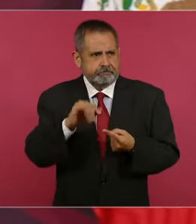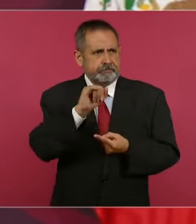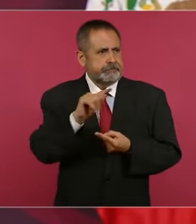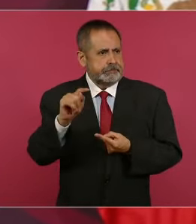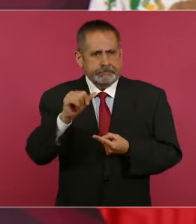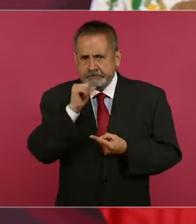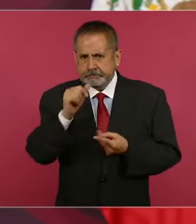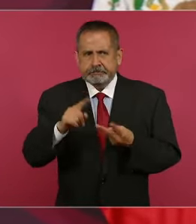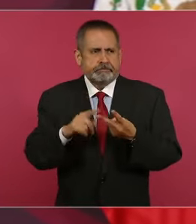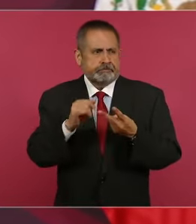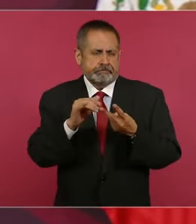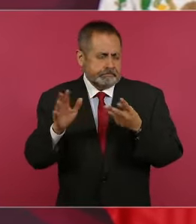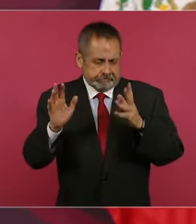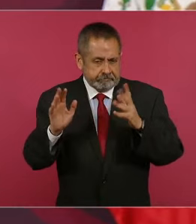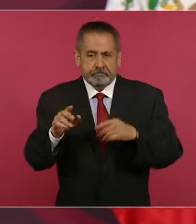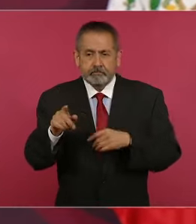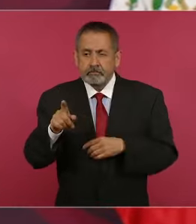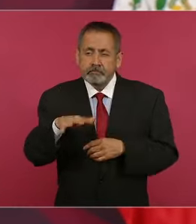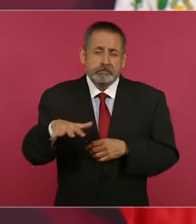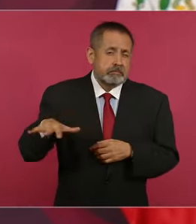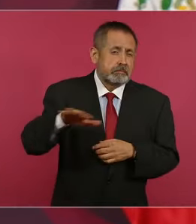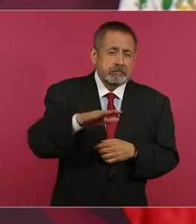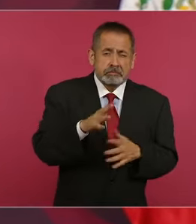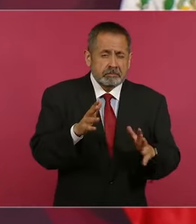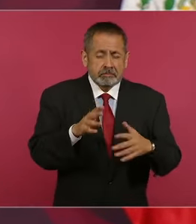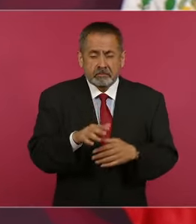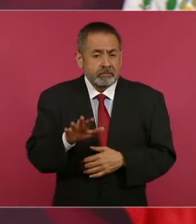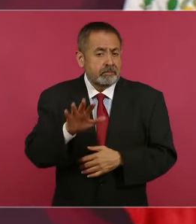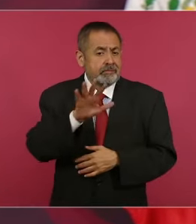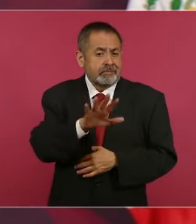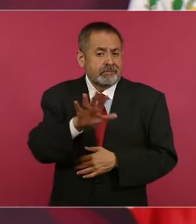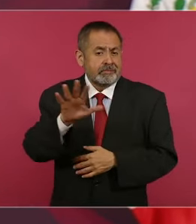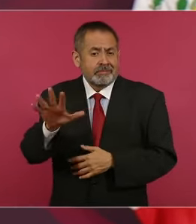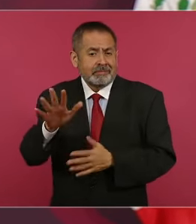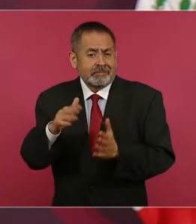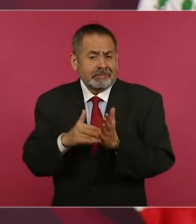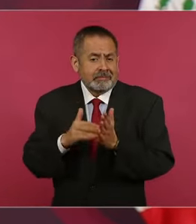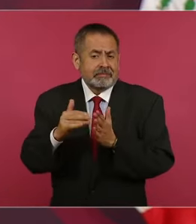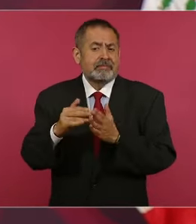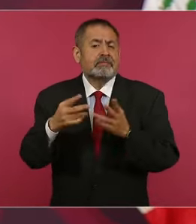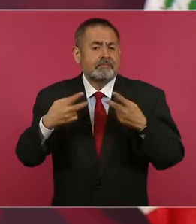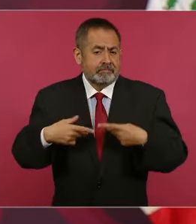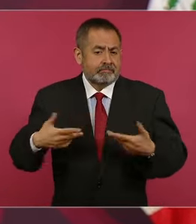son 55 millones de mexicanos